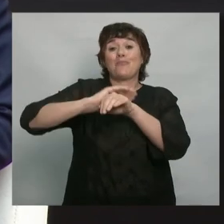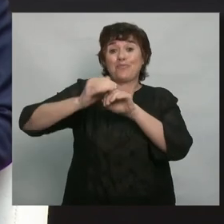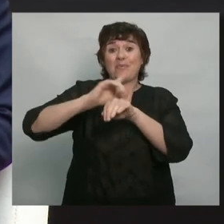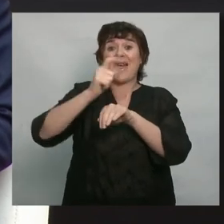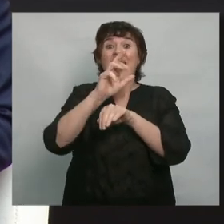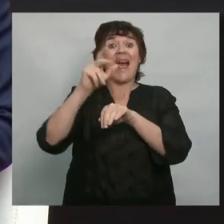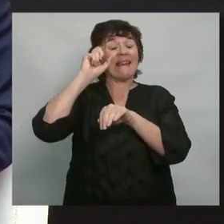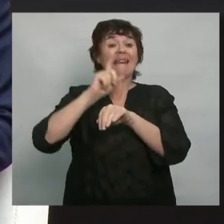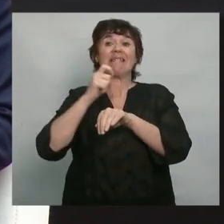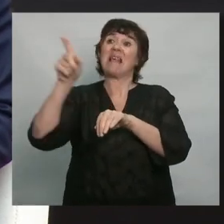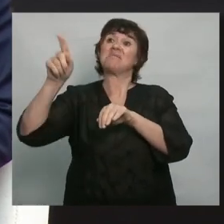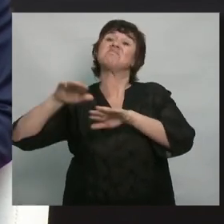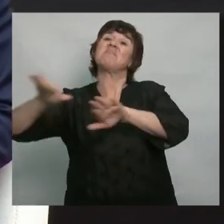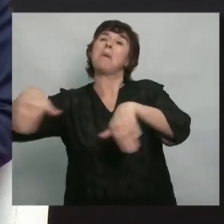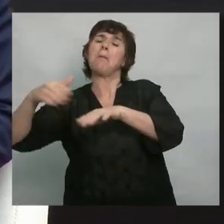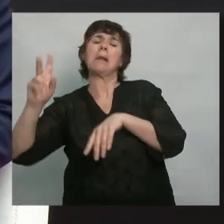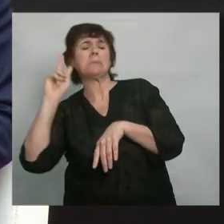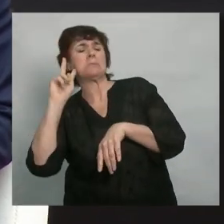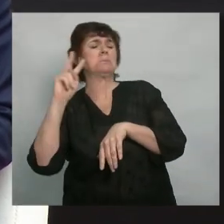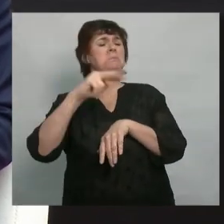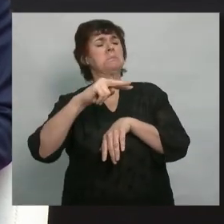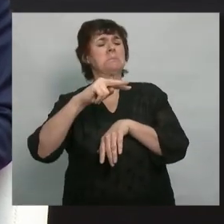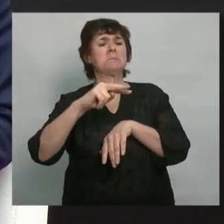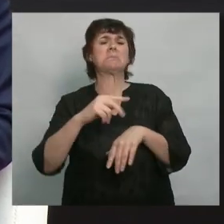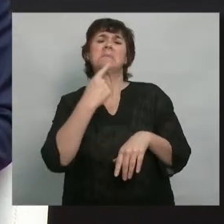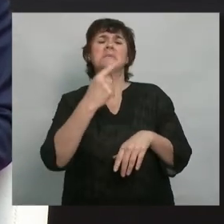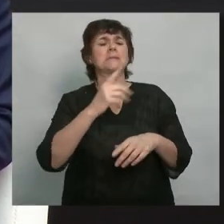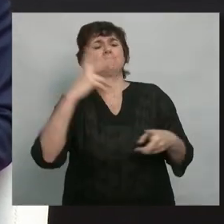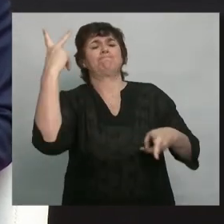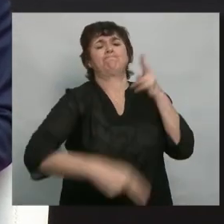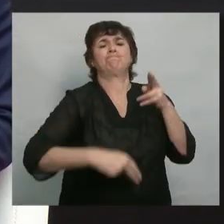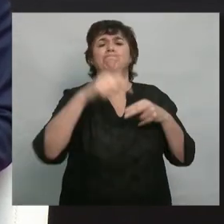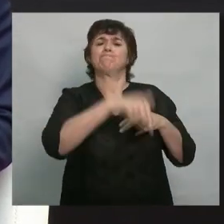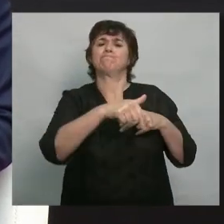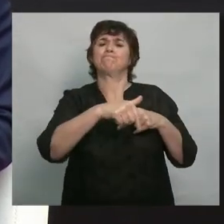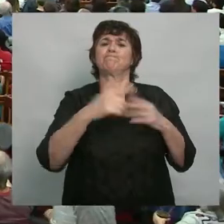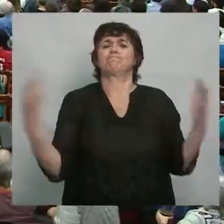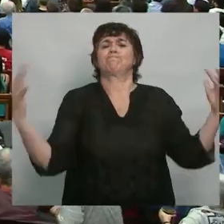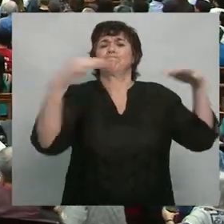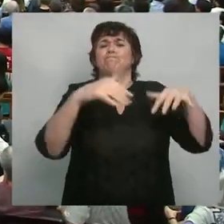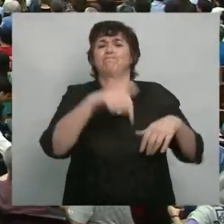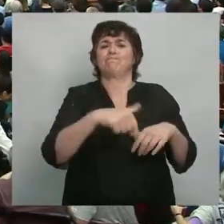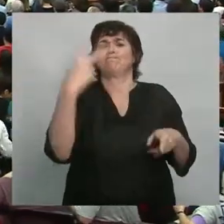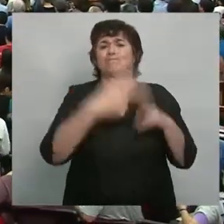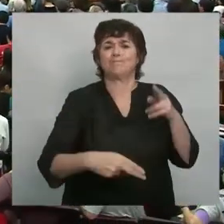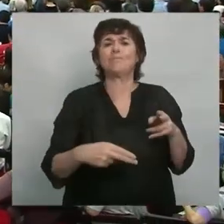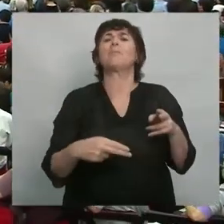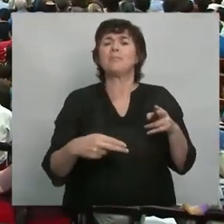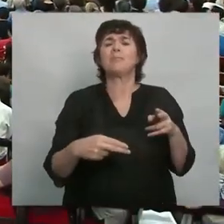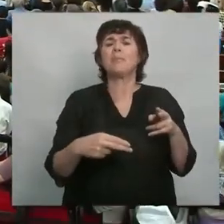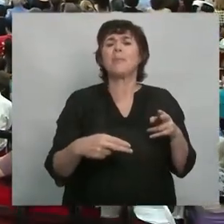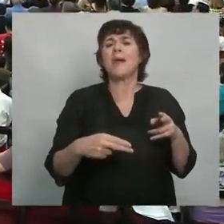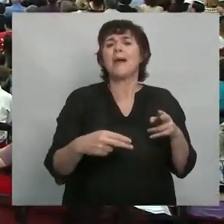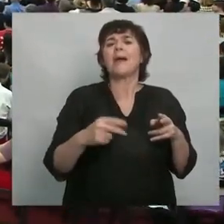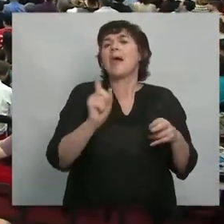y decida enojarse y mandarnos a interrumpir por alguna norma municipal que impide que las personas